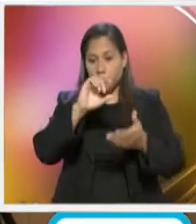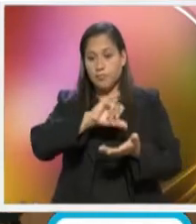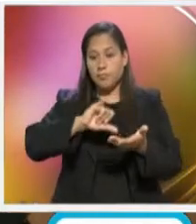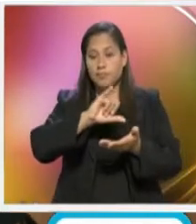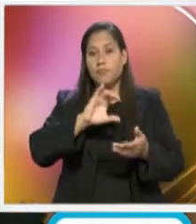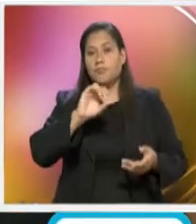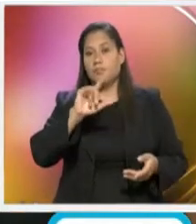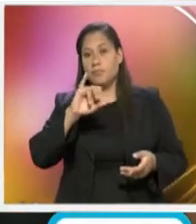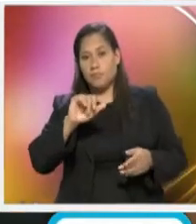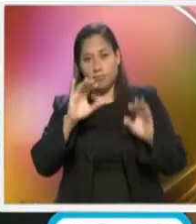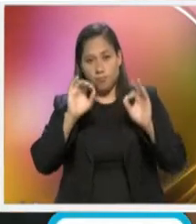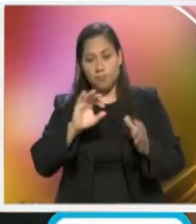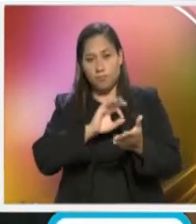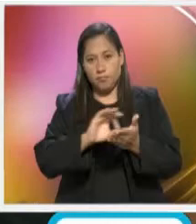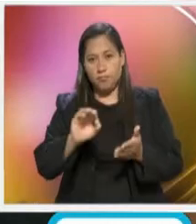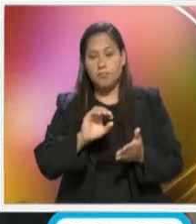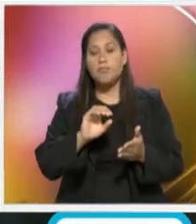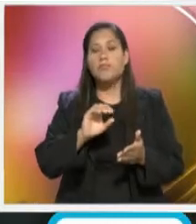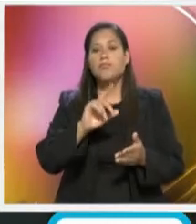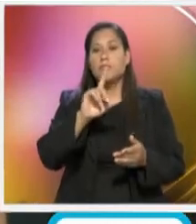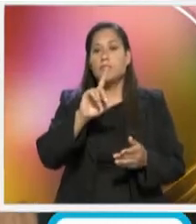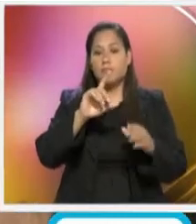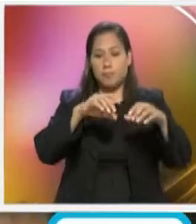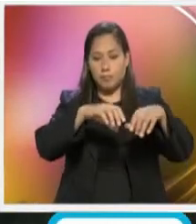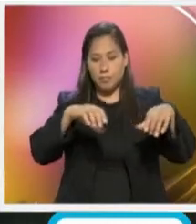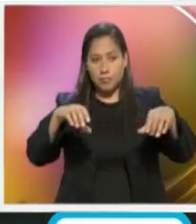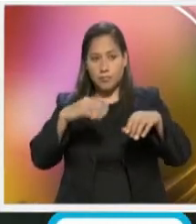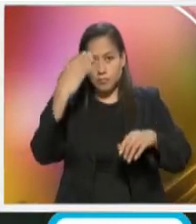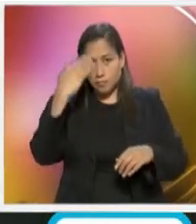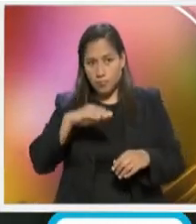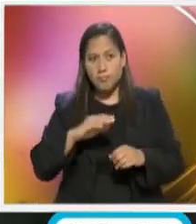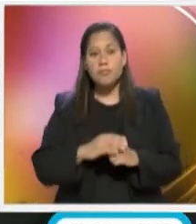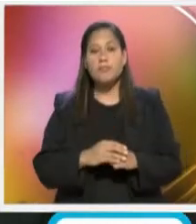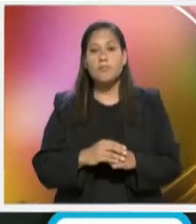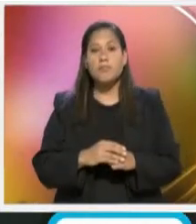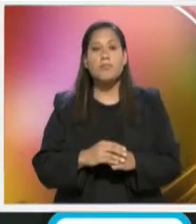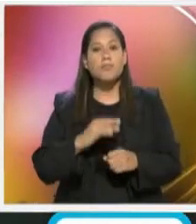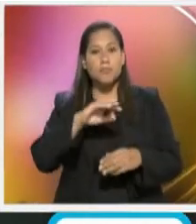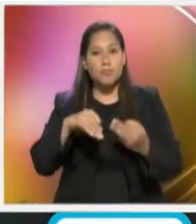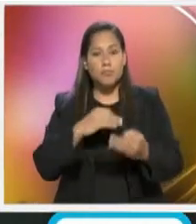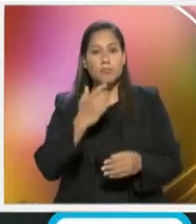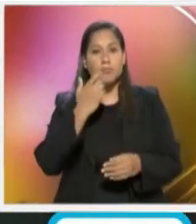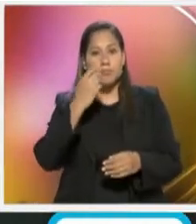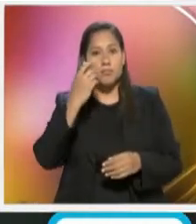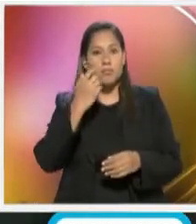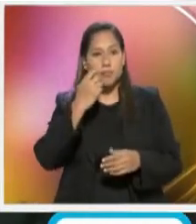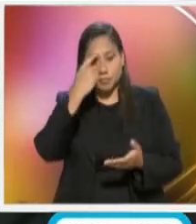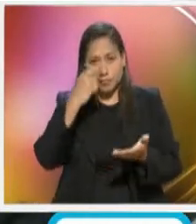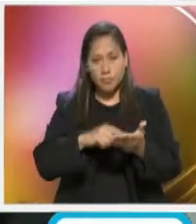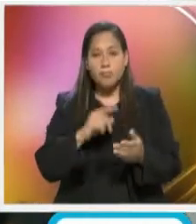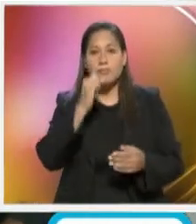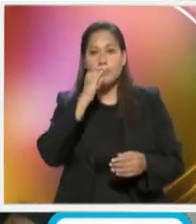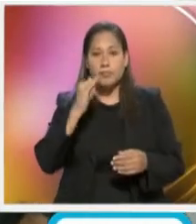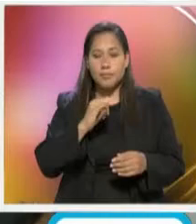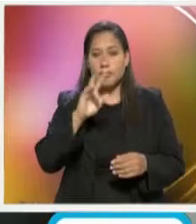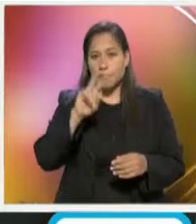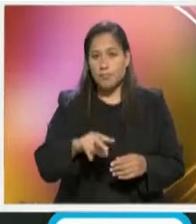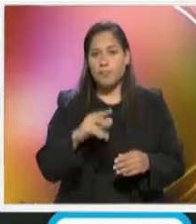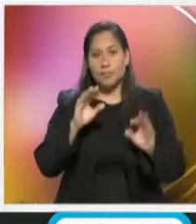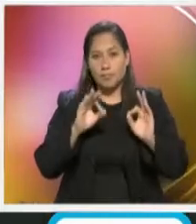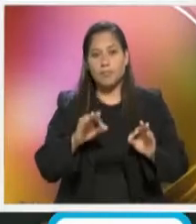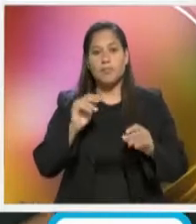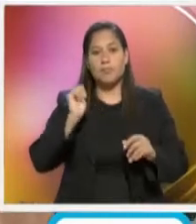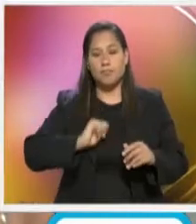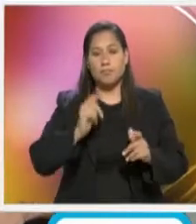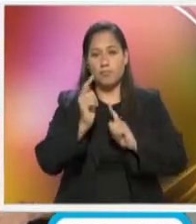original de la receta original de lasaña, porque sabes Sí, que es también de por griega. allá. Sí. Pues la creemos receta que griega. es italiana. Ah, ok. Pero realmente no me lo tiene su sabía. origen en la